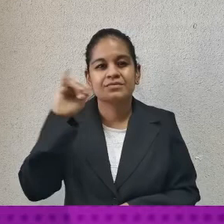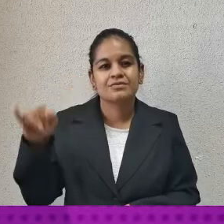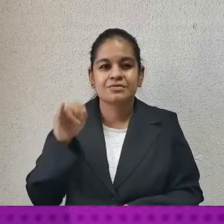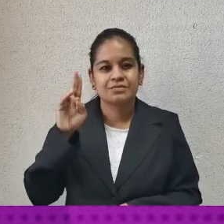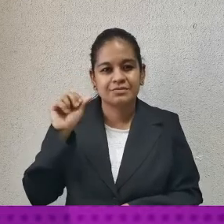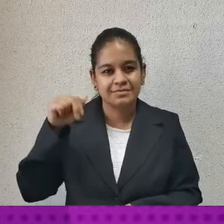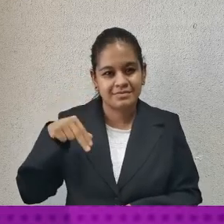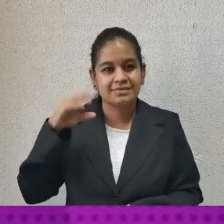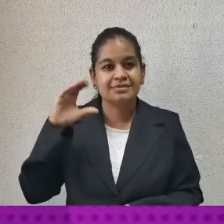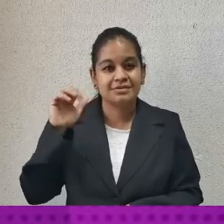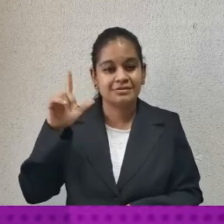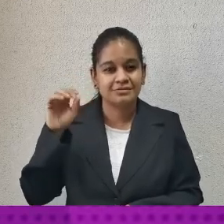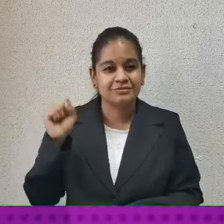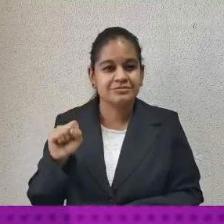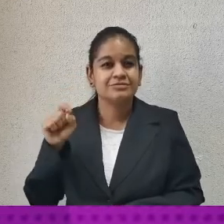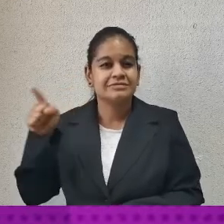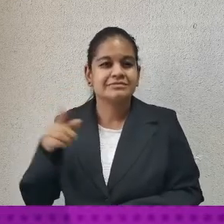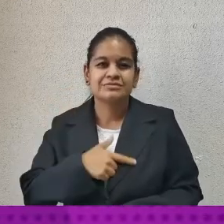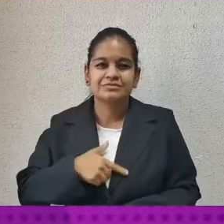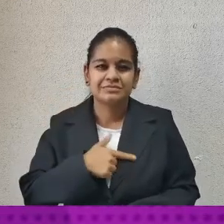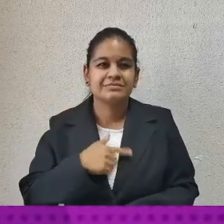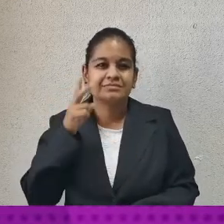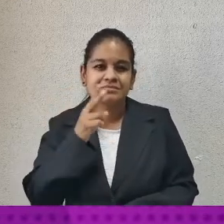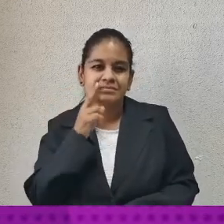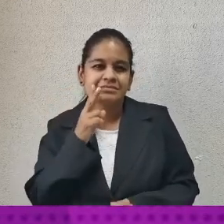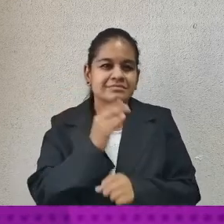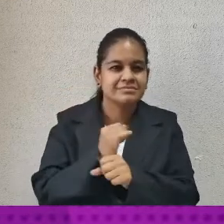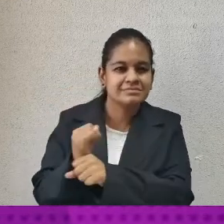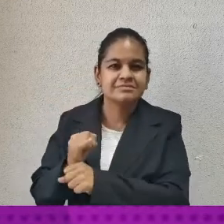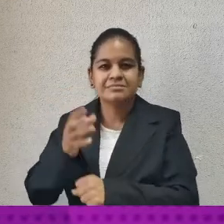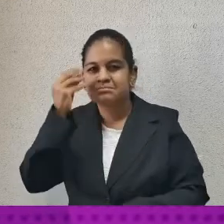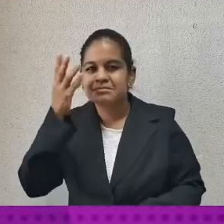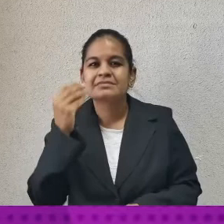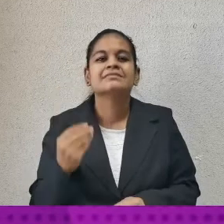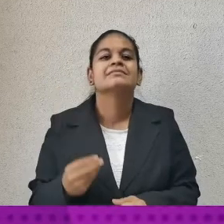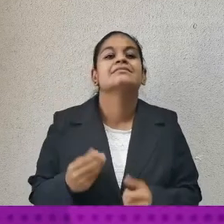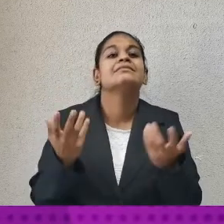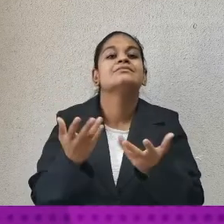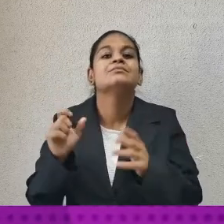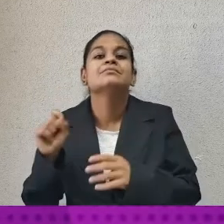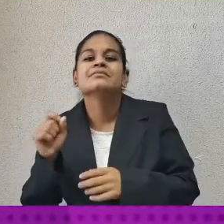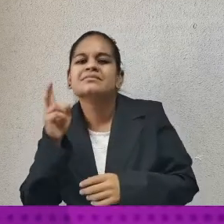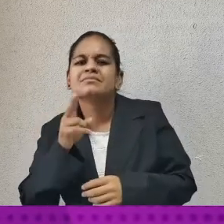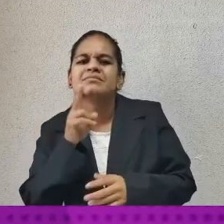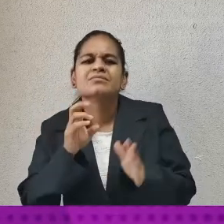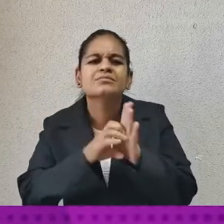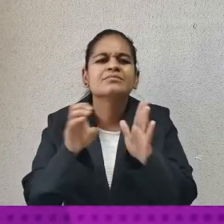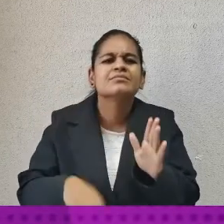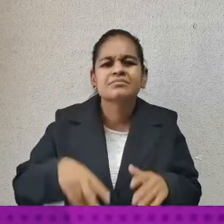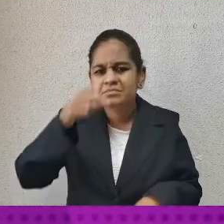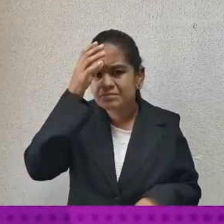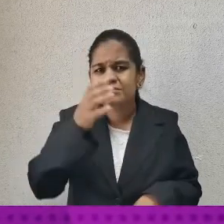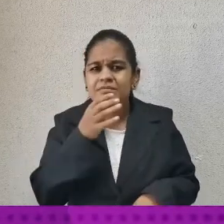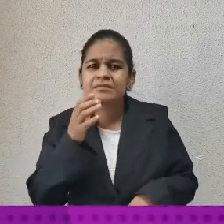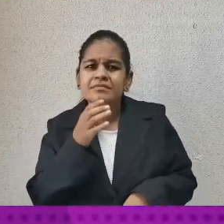conocer y que sabemos que le gusta también comparar cómo estamos en el estado de Coahuila con respecto a otras entidades